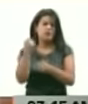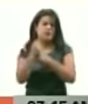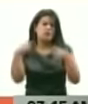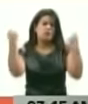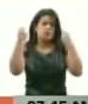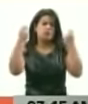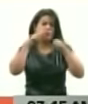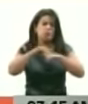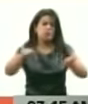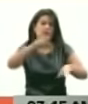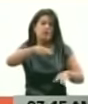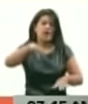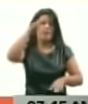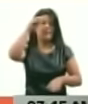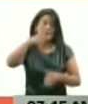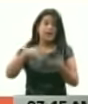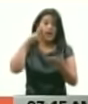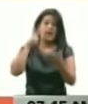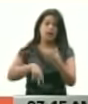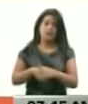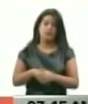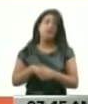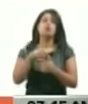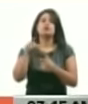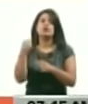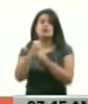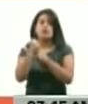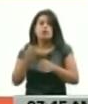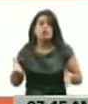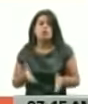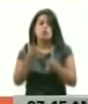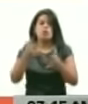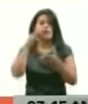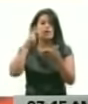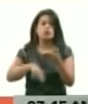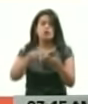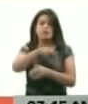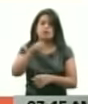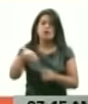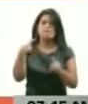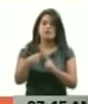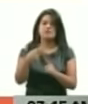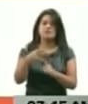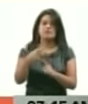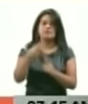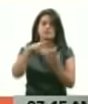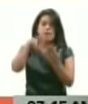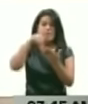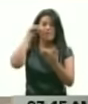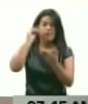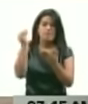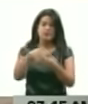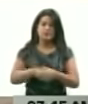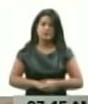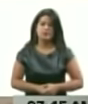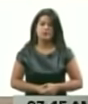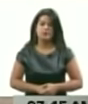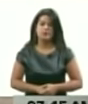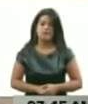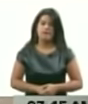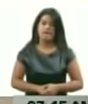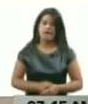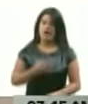Ministerio para la Cultura, para seguir incentivando, promoviendo la lectura y el conocimiento de nuestra gente? Fíjate, acaba de pasar